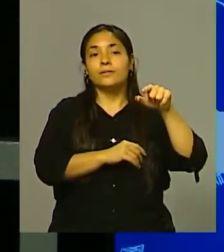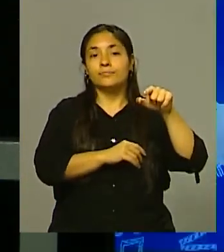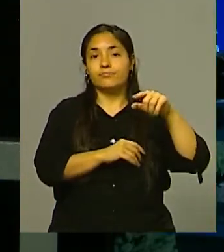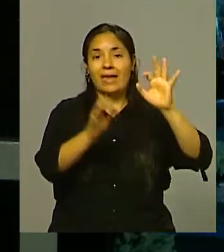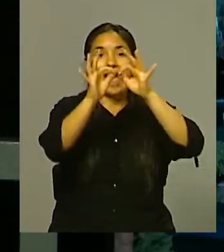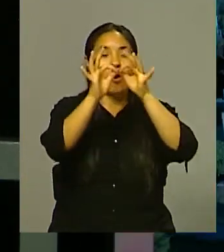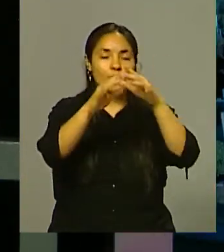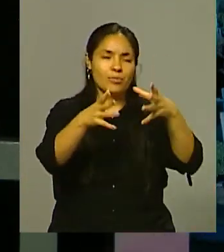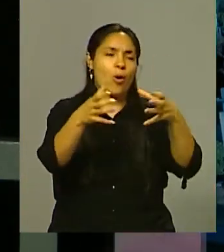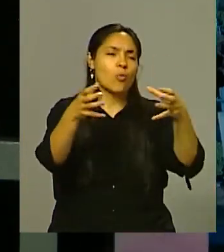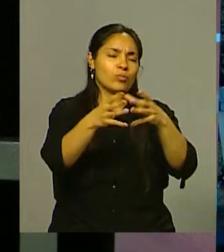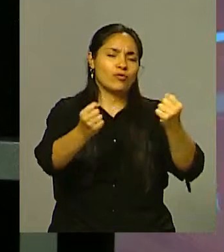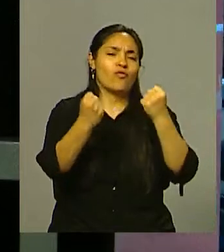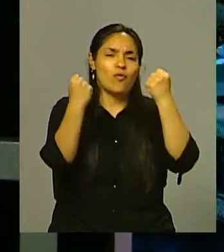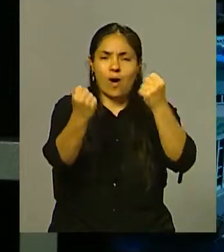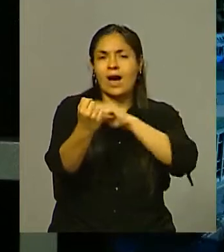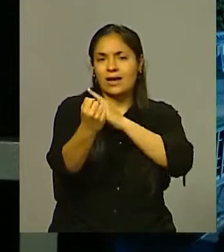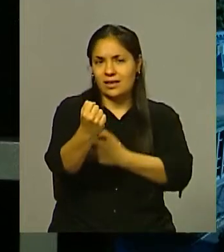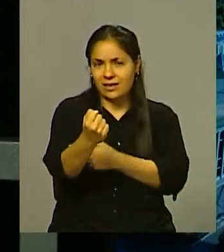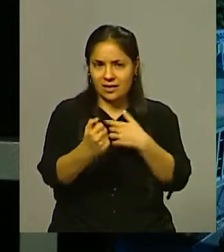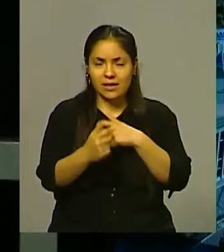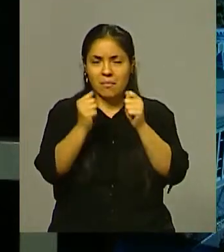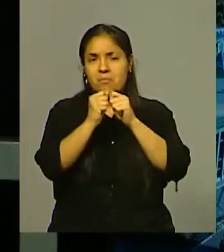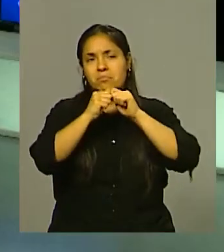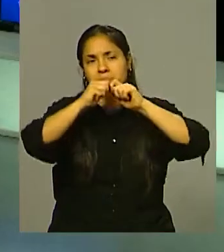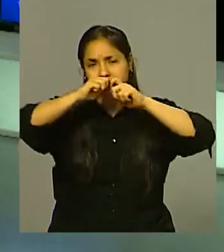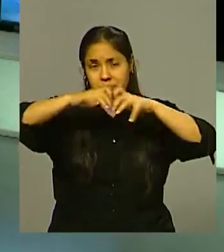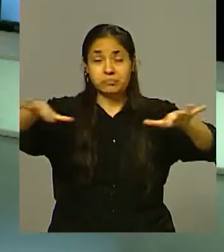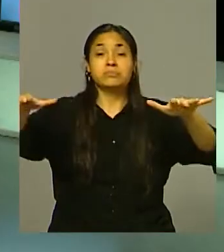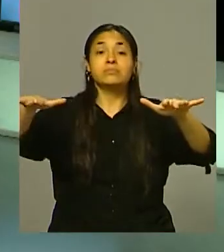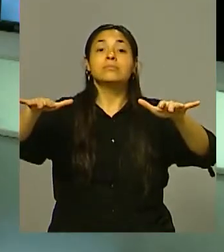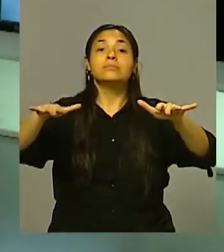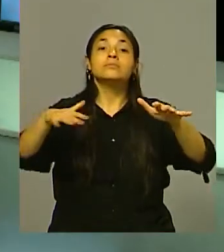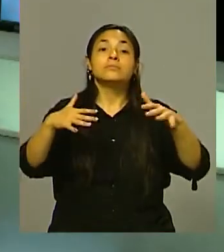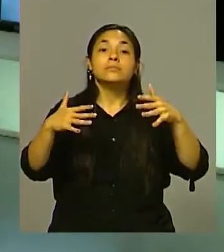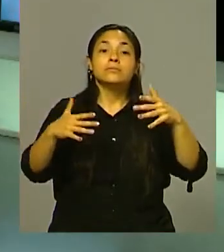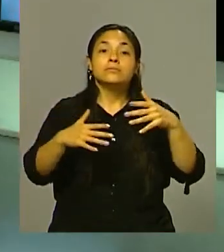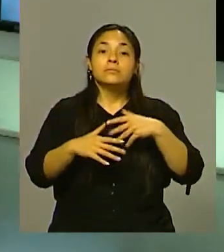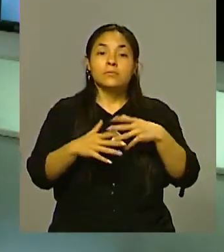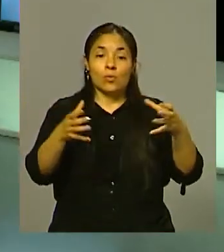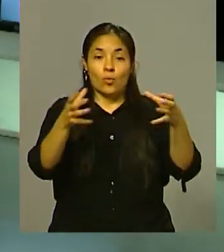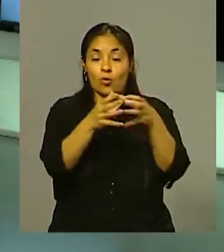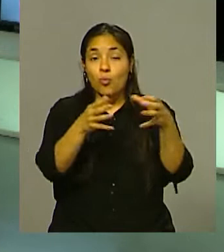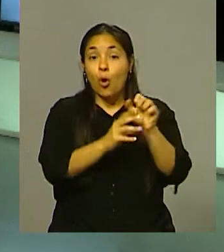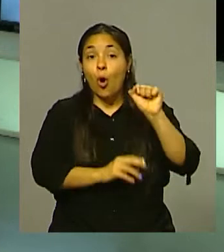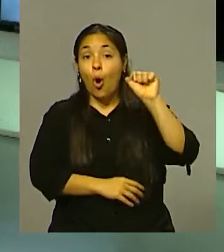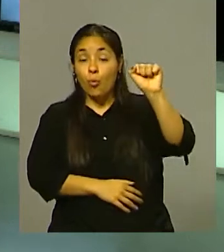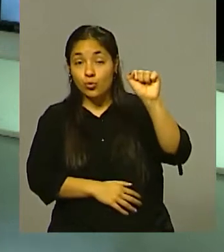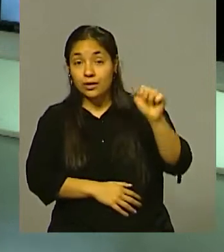es un partido con mucha eclosión, y el Partido Comunista